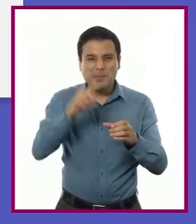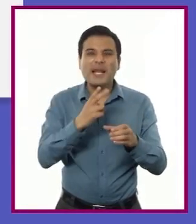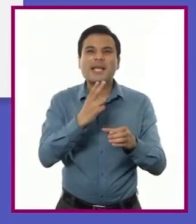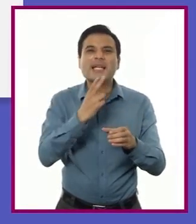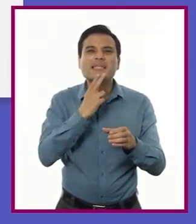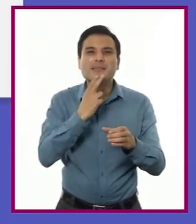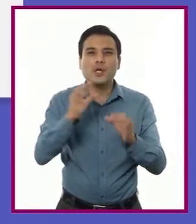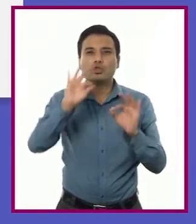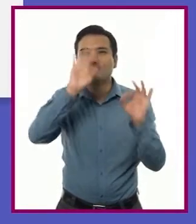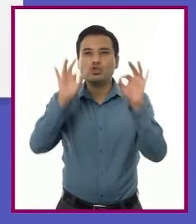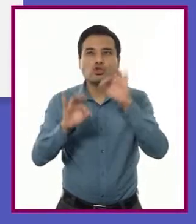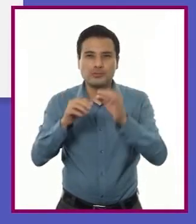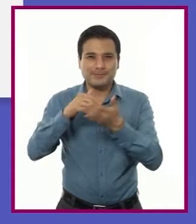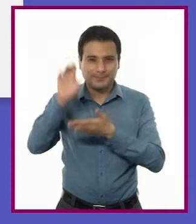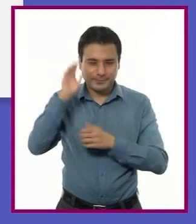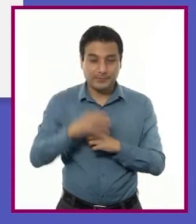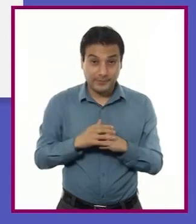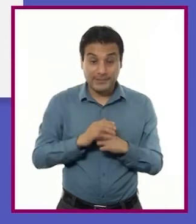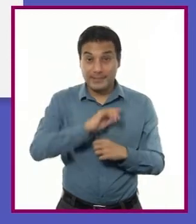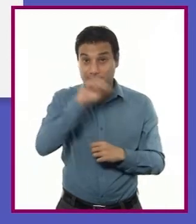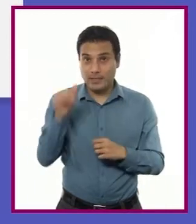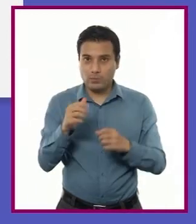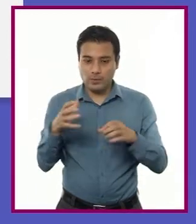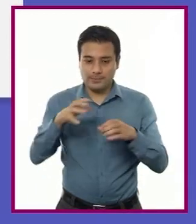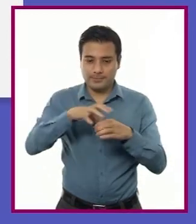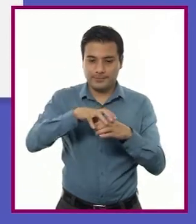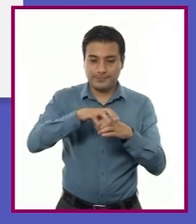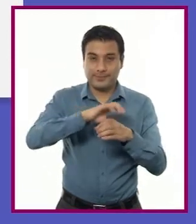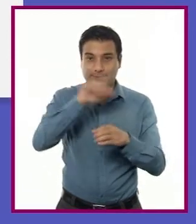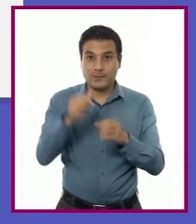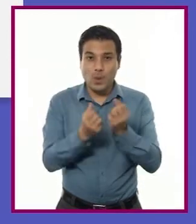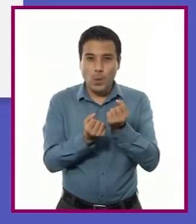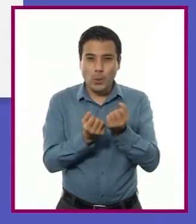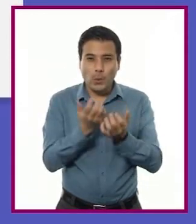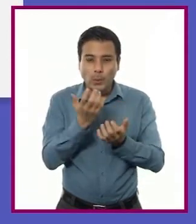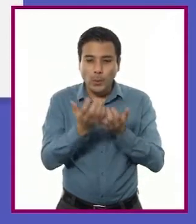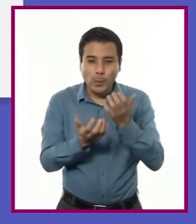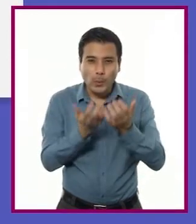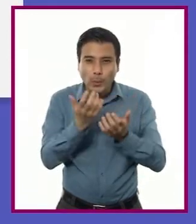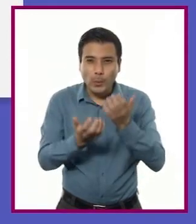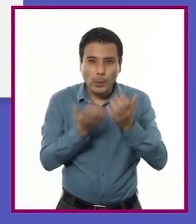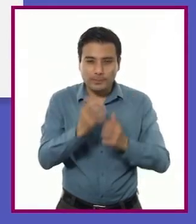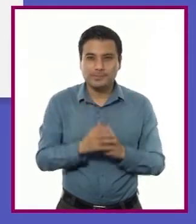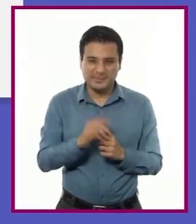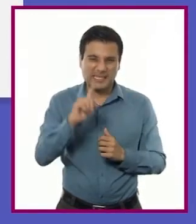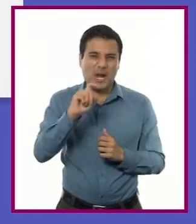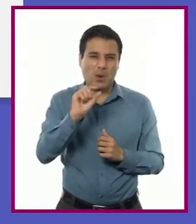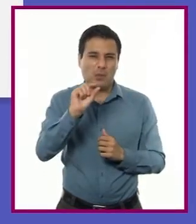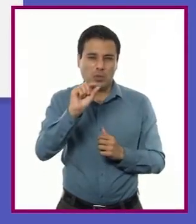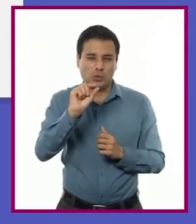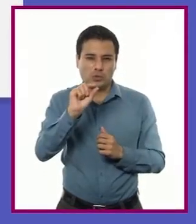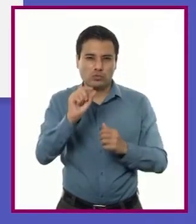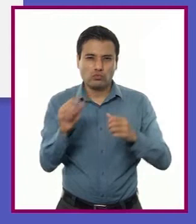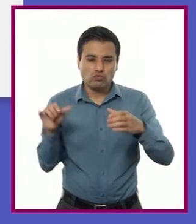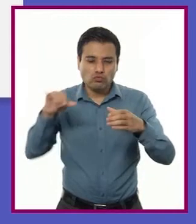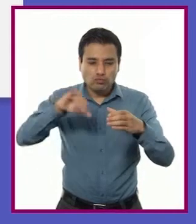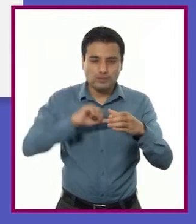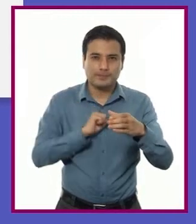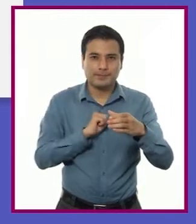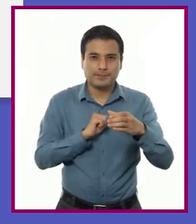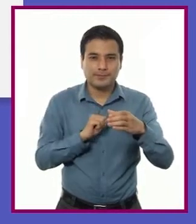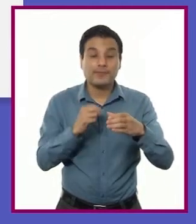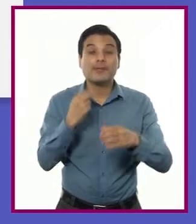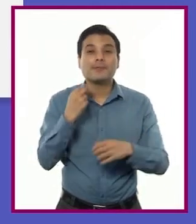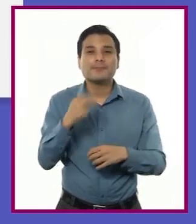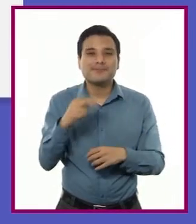polillas. Posteriormente, tapamos el frasco y lo calentamos en una ollita con un poco de agua. lo que se conoce